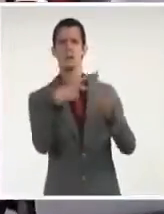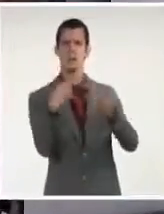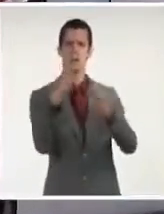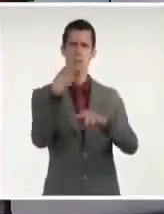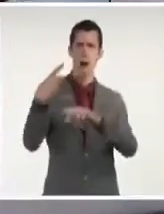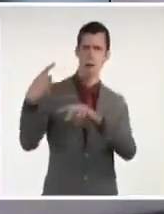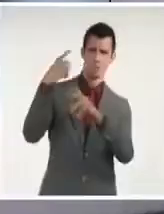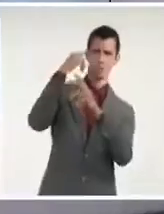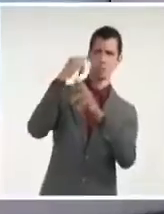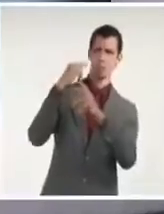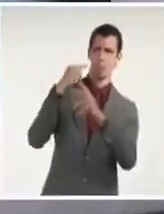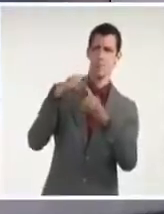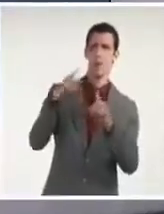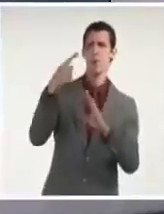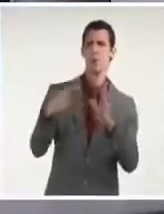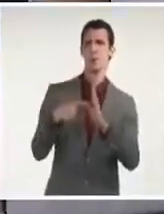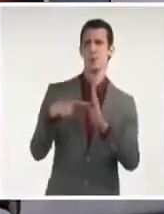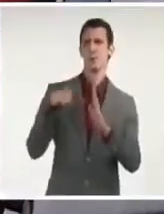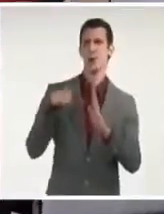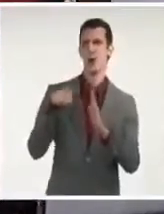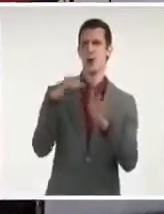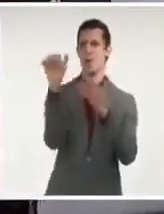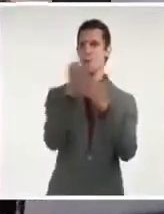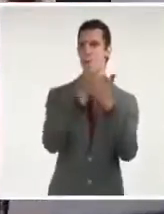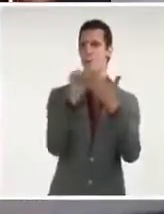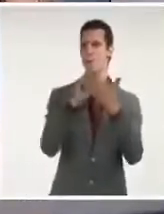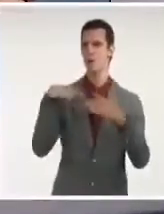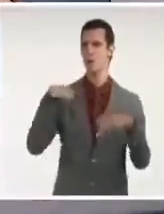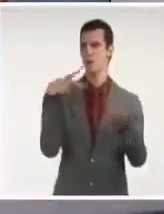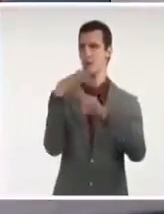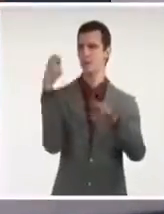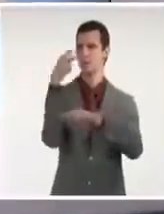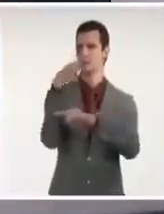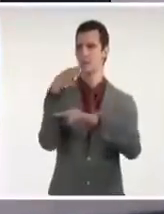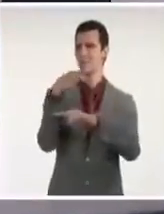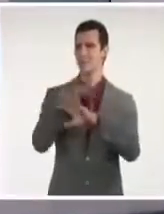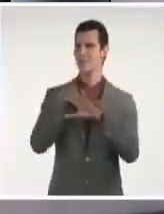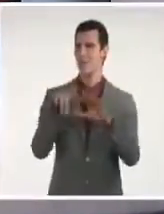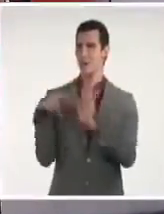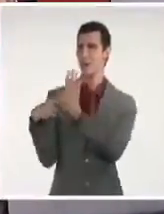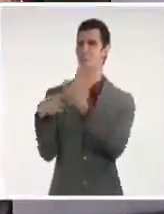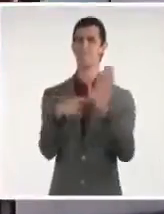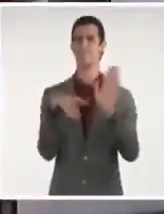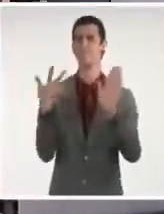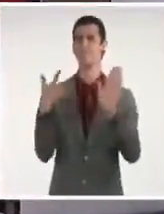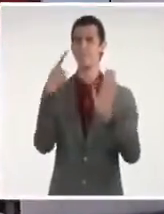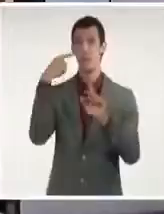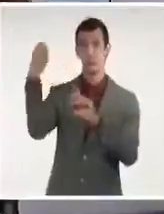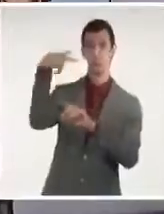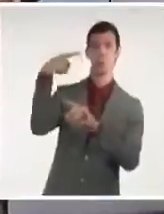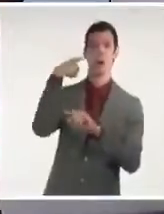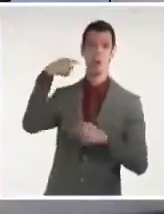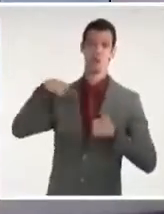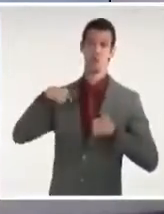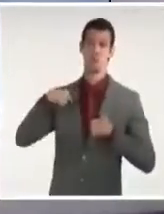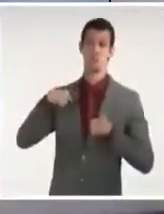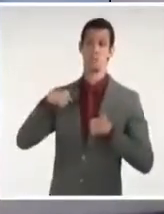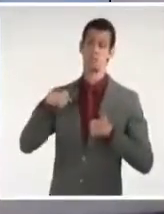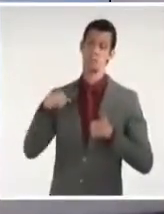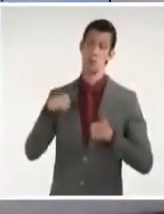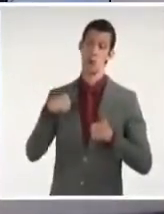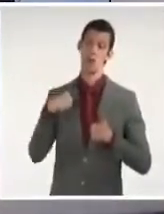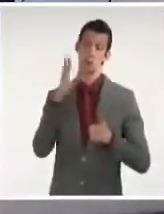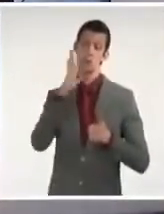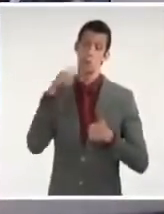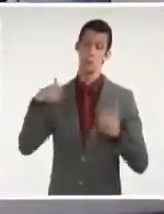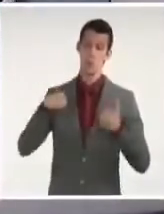conté que fui yo la que agredí en primer lugar. No es que eso haya sucedido en todos los casos, pero indiscutiblemente es parte de la narrativa.